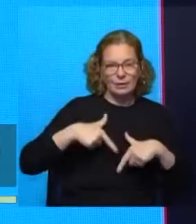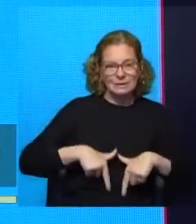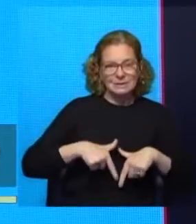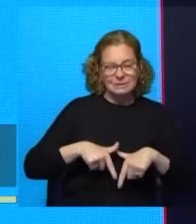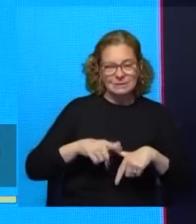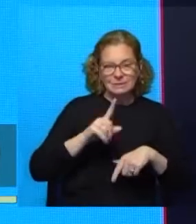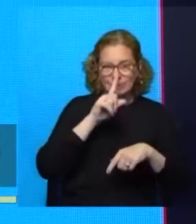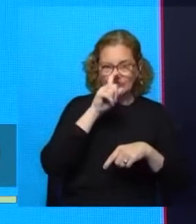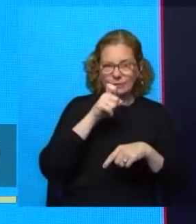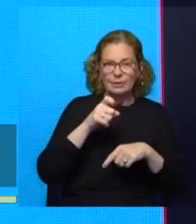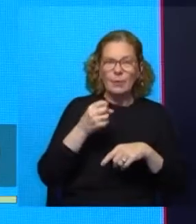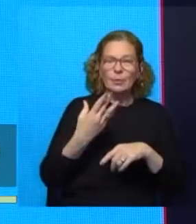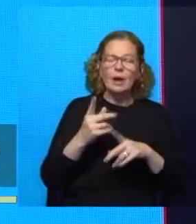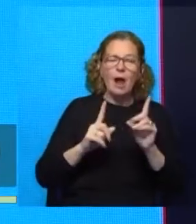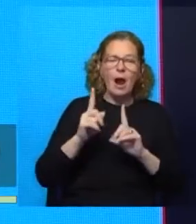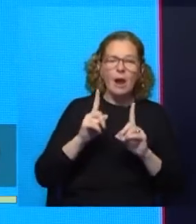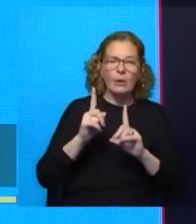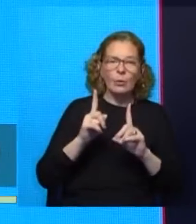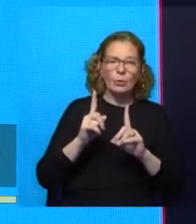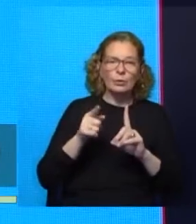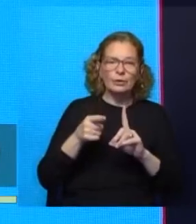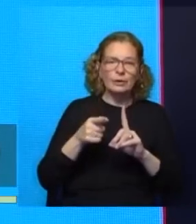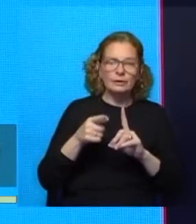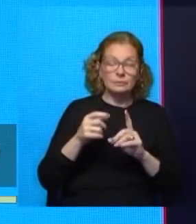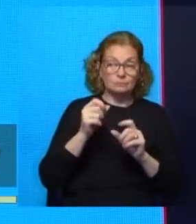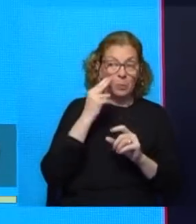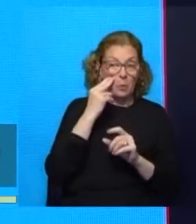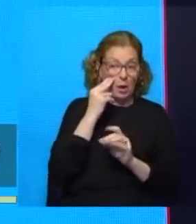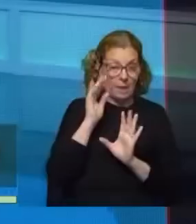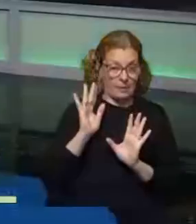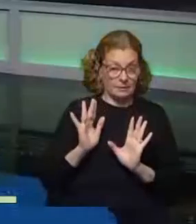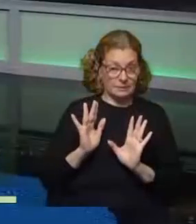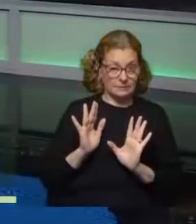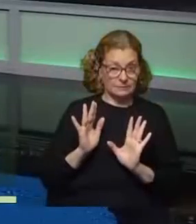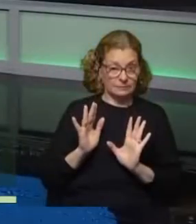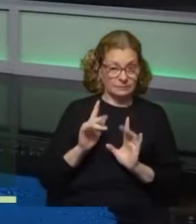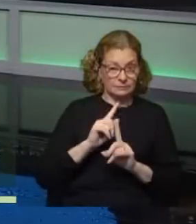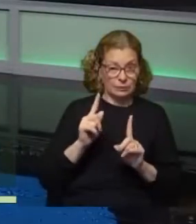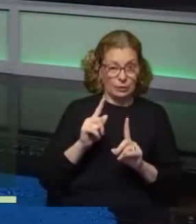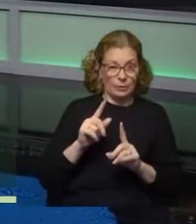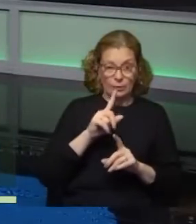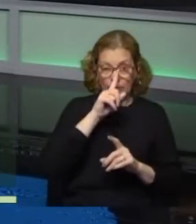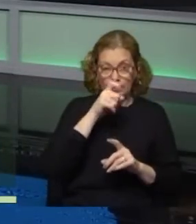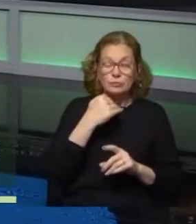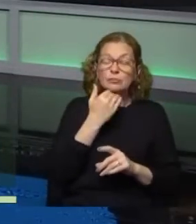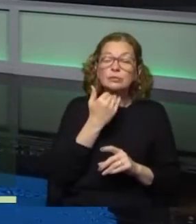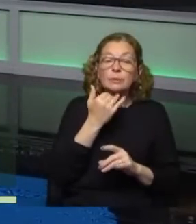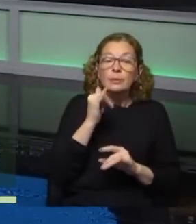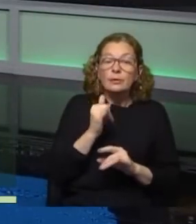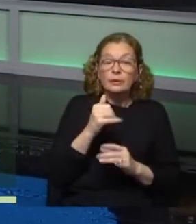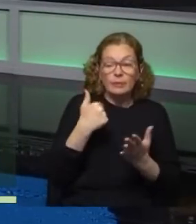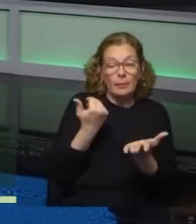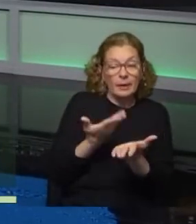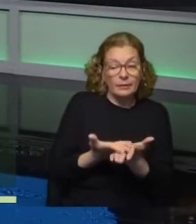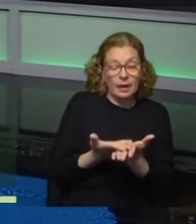intendencia de Montevideo por algunos de impactos este proyecto no se va a hacer en Montevideo no sabemos si se